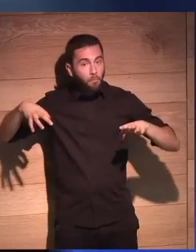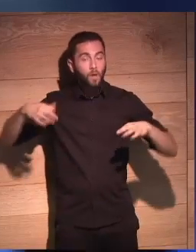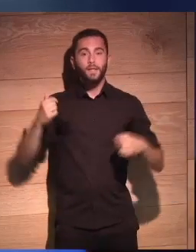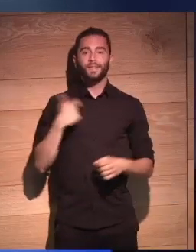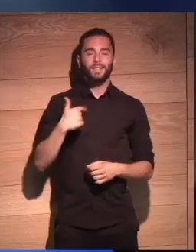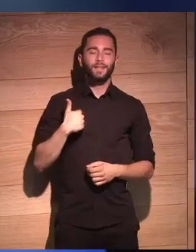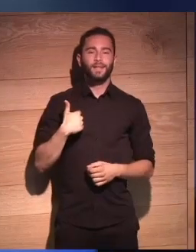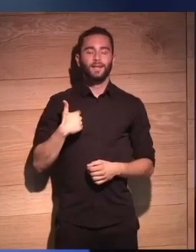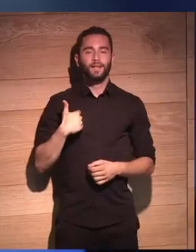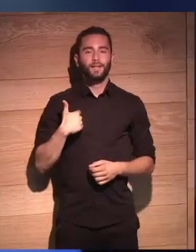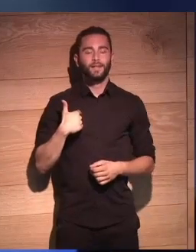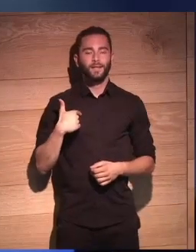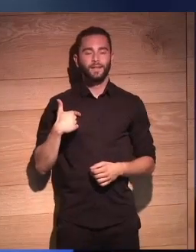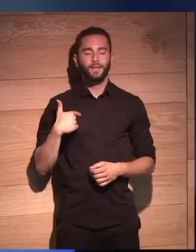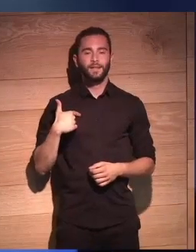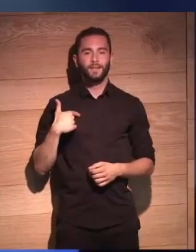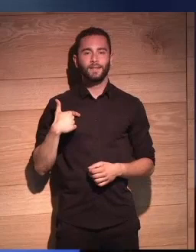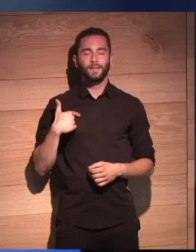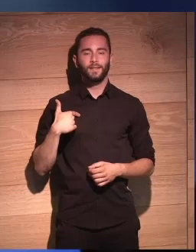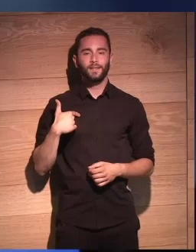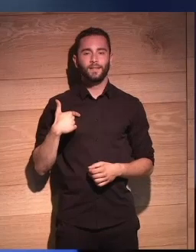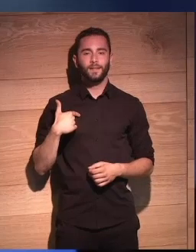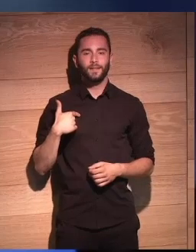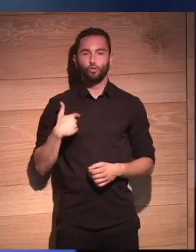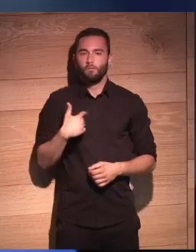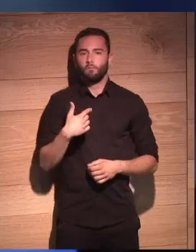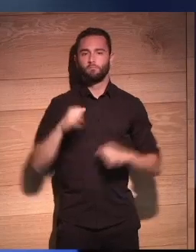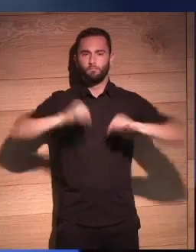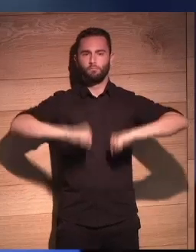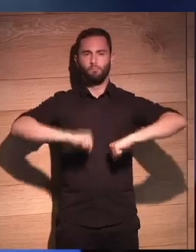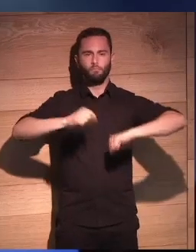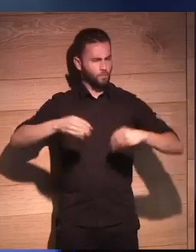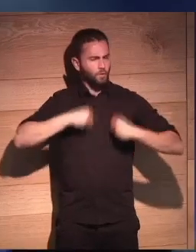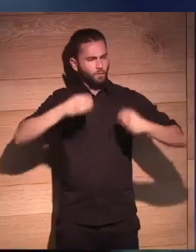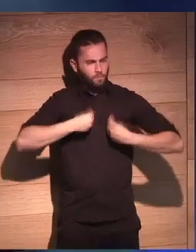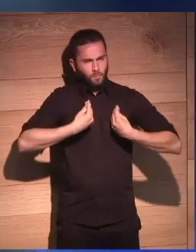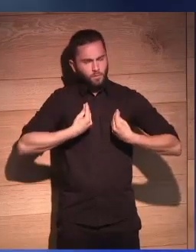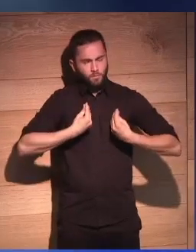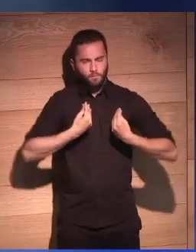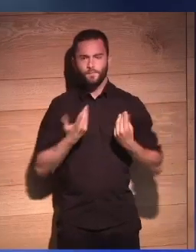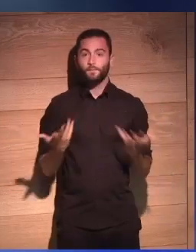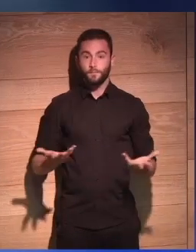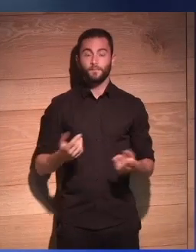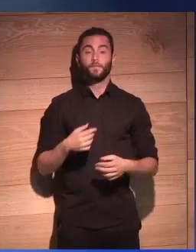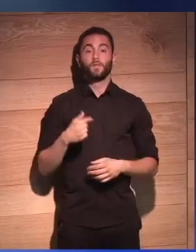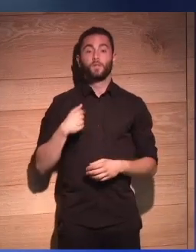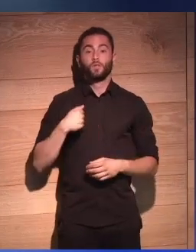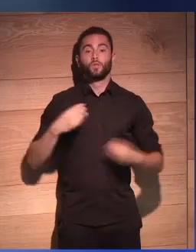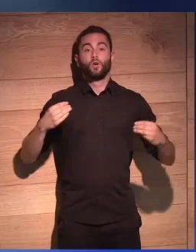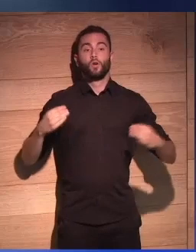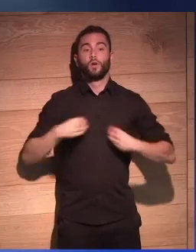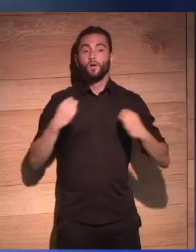yo desde que disfruto de mi vejez, porque la disfruto, estoy a su vez disfrutando